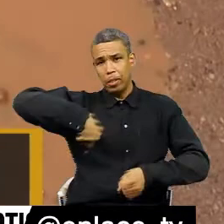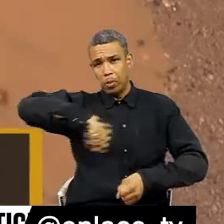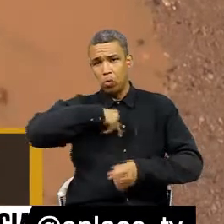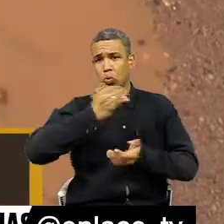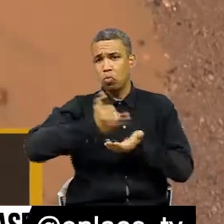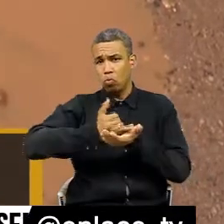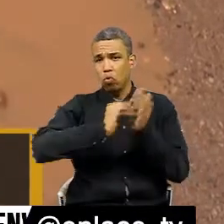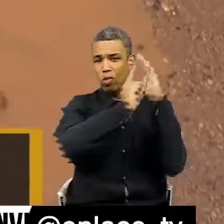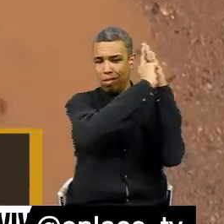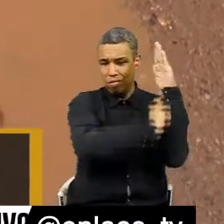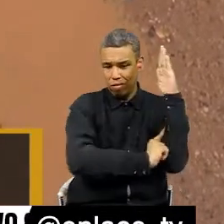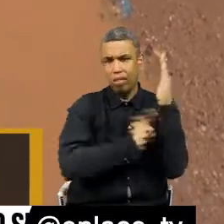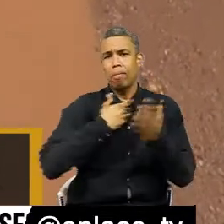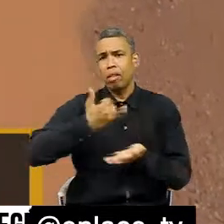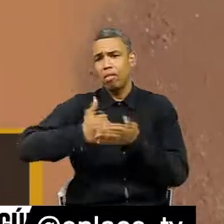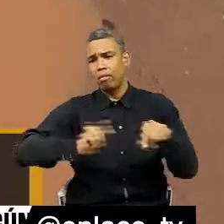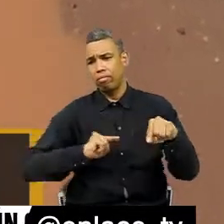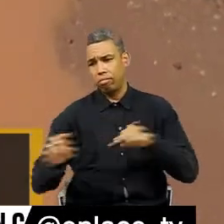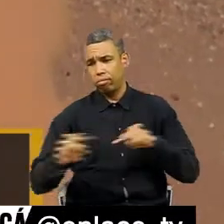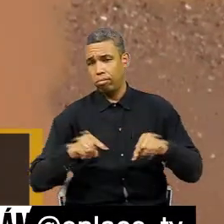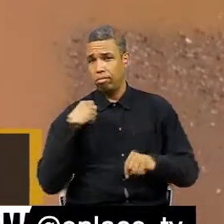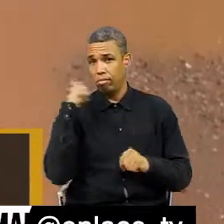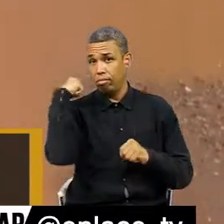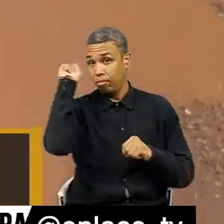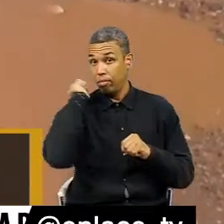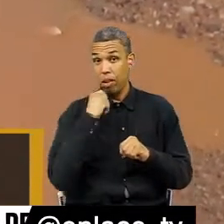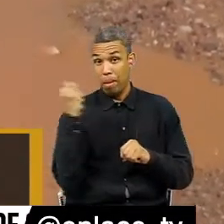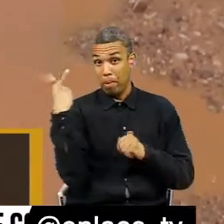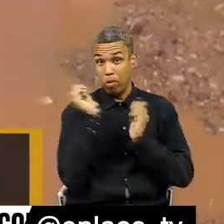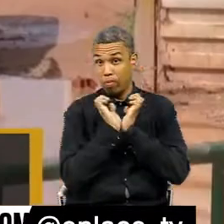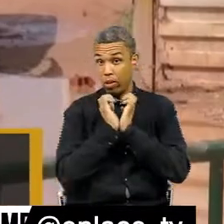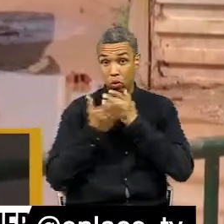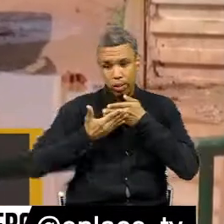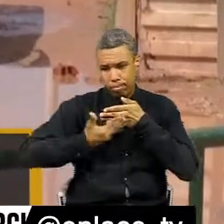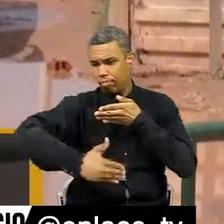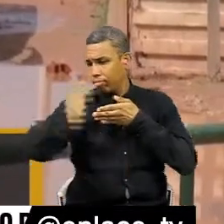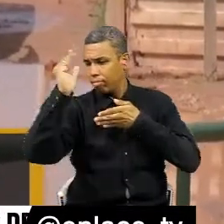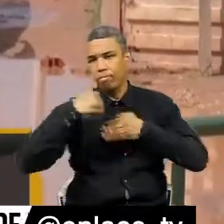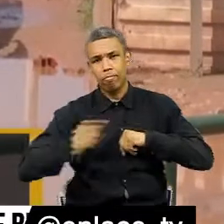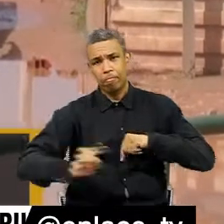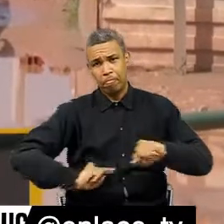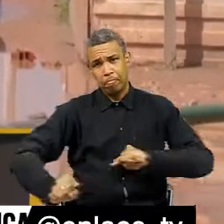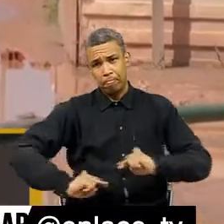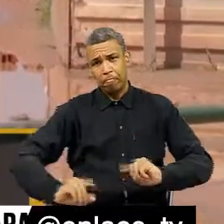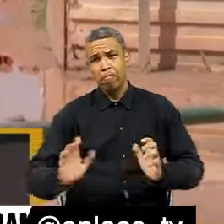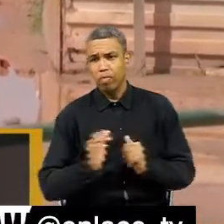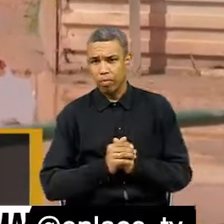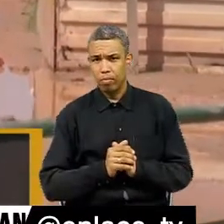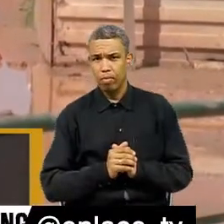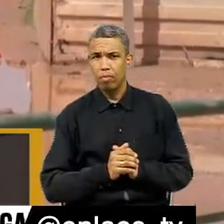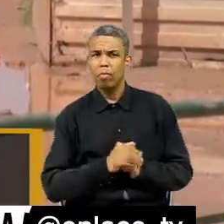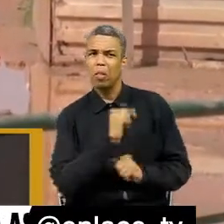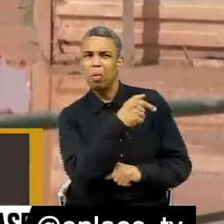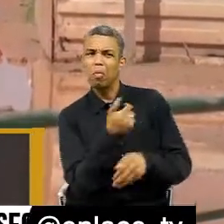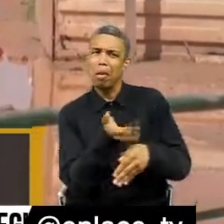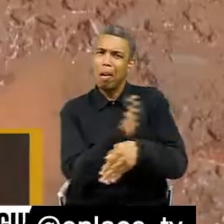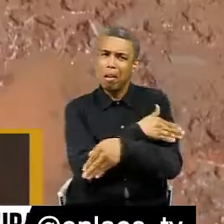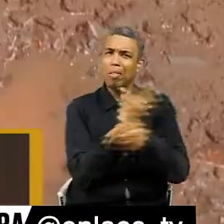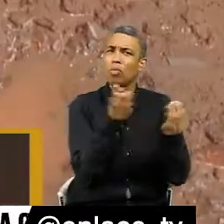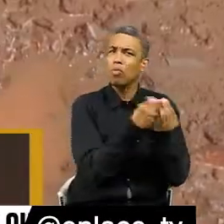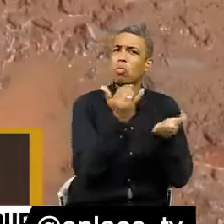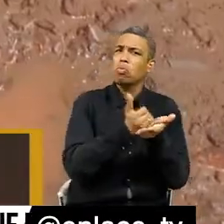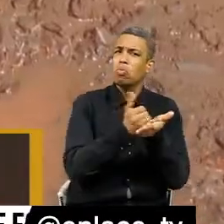Ellos hicieron una impugnación por medio de sus juntas en primera instancia, pero nosotros acudimos a lo que fue Personería, Secretaría de Gobierno, Procuraduría,